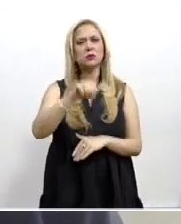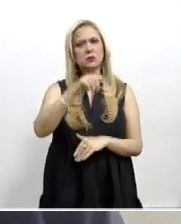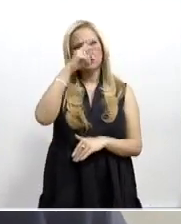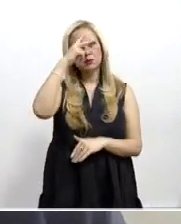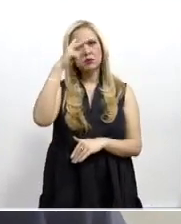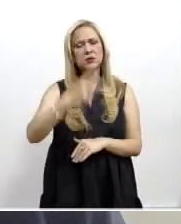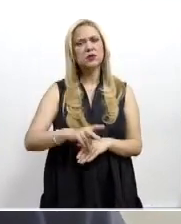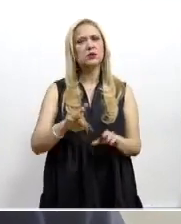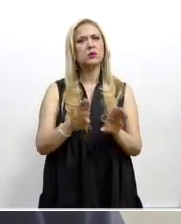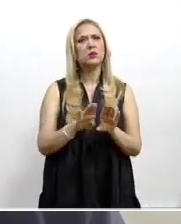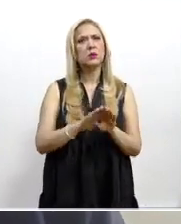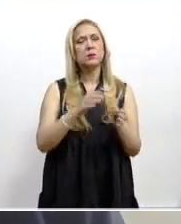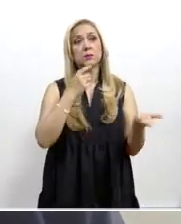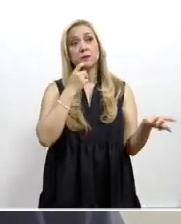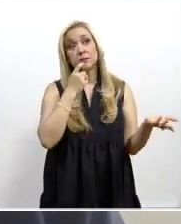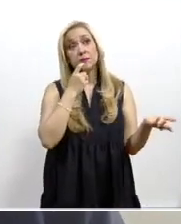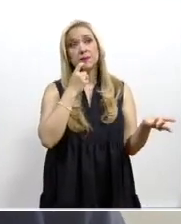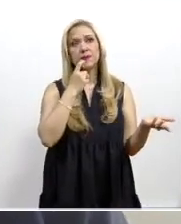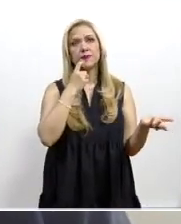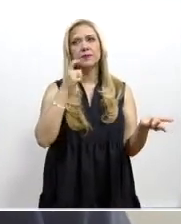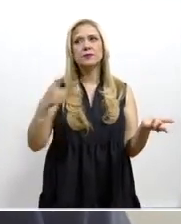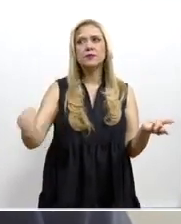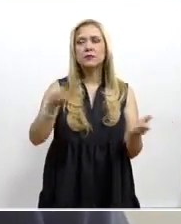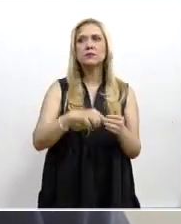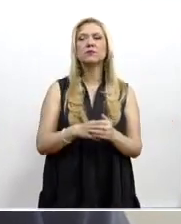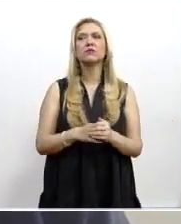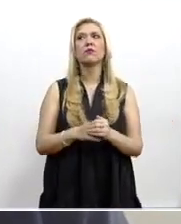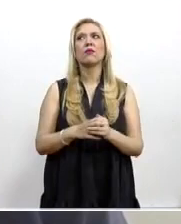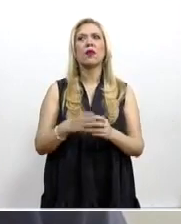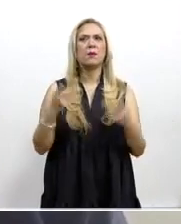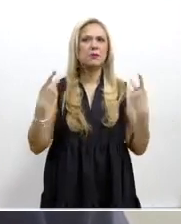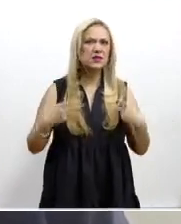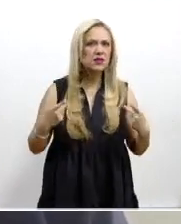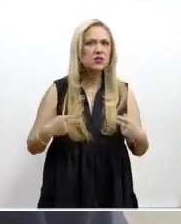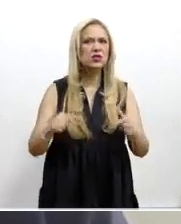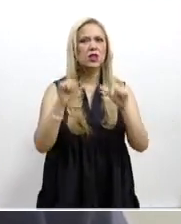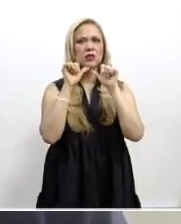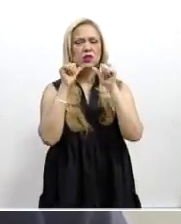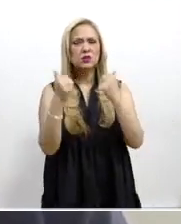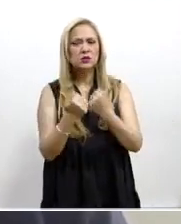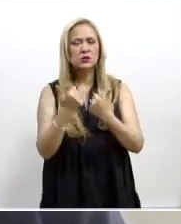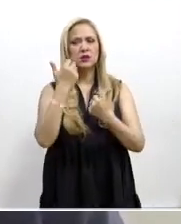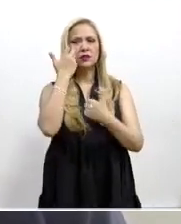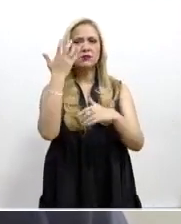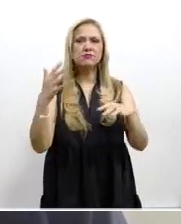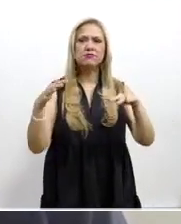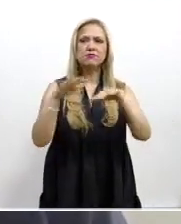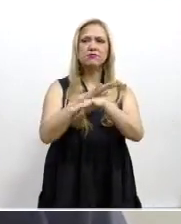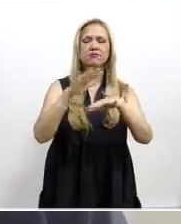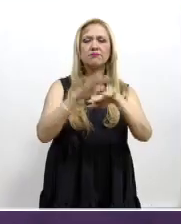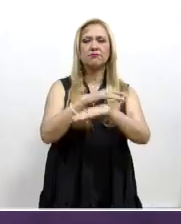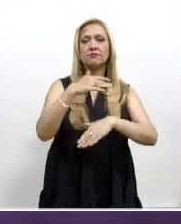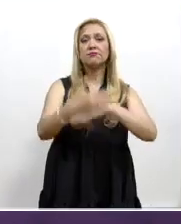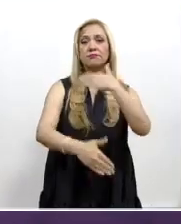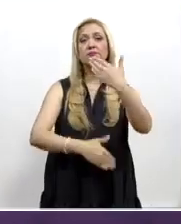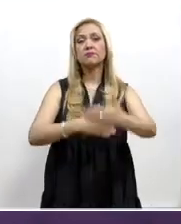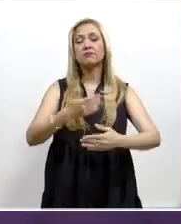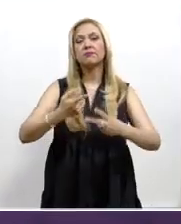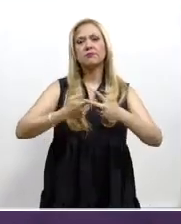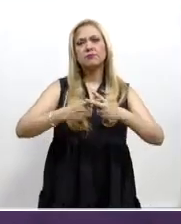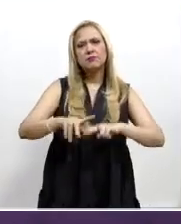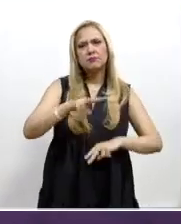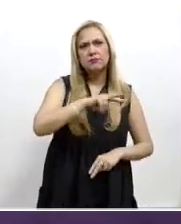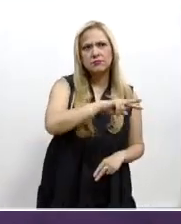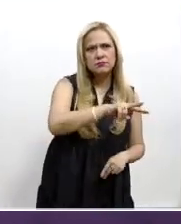se pasa a sociedad civil, que son los primeros que justamente, como también apuntaba el doctor Miguel, empezaron a